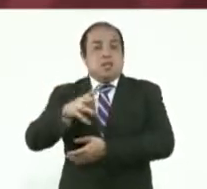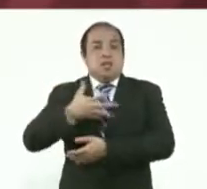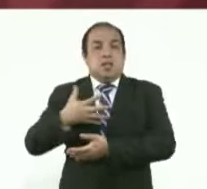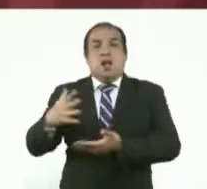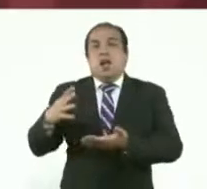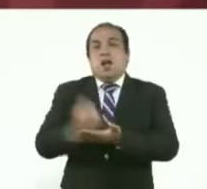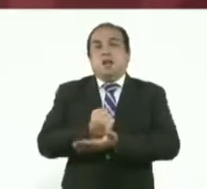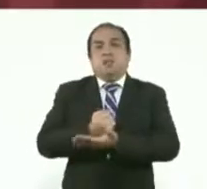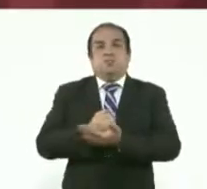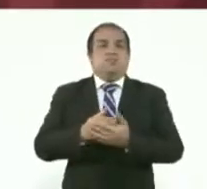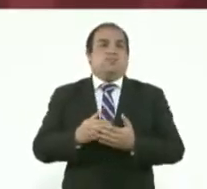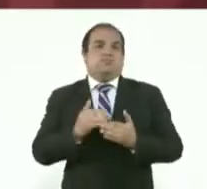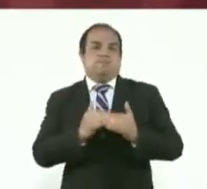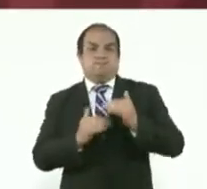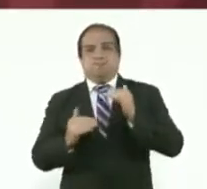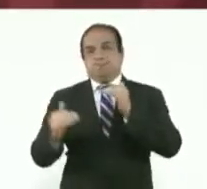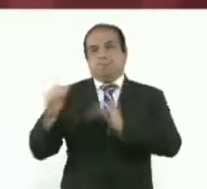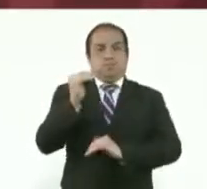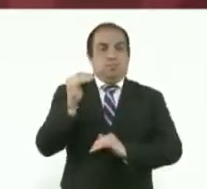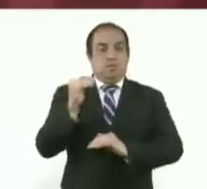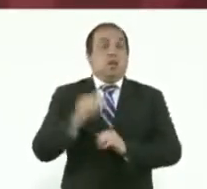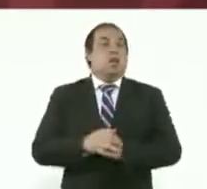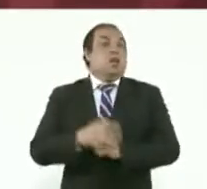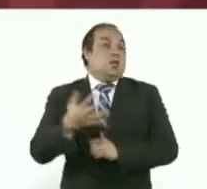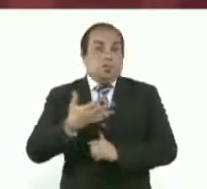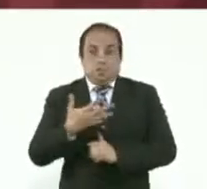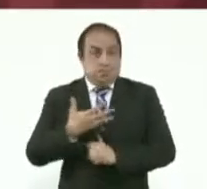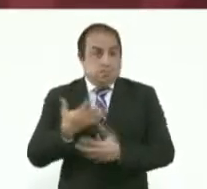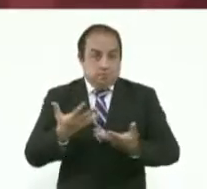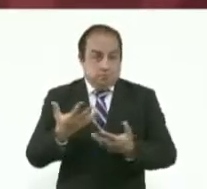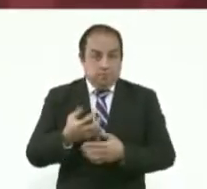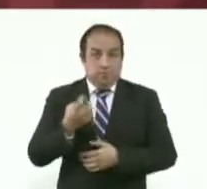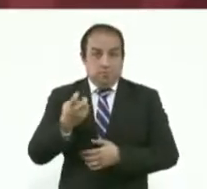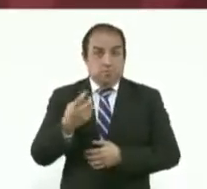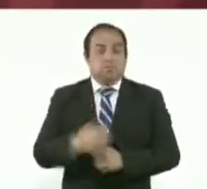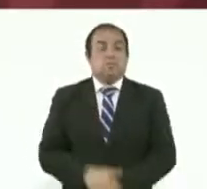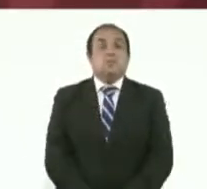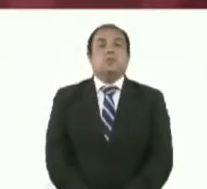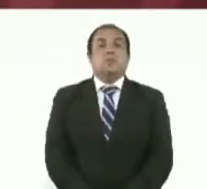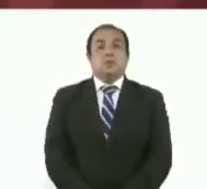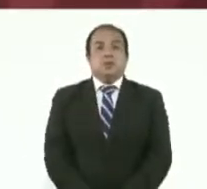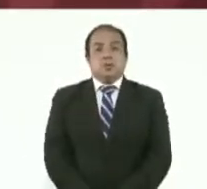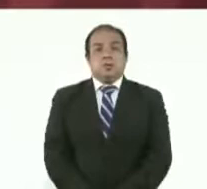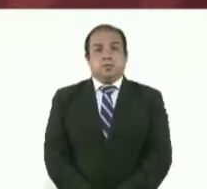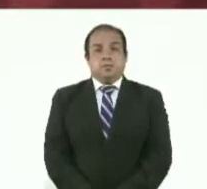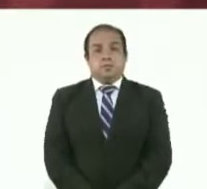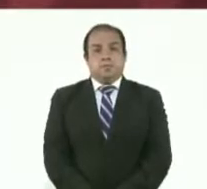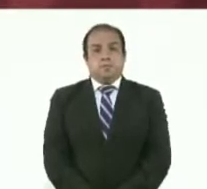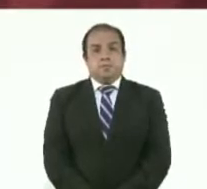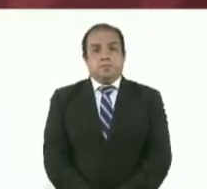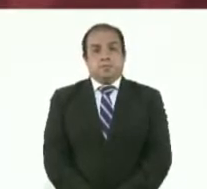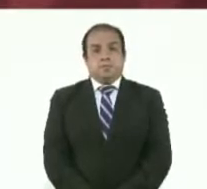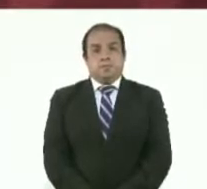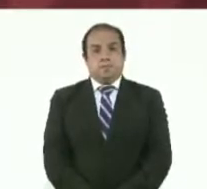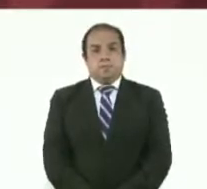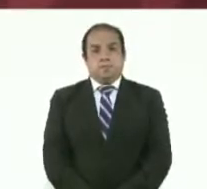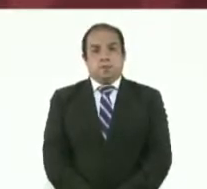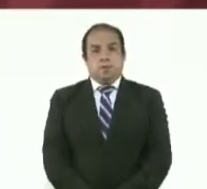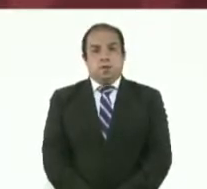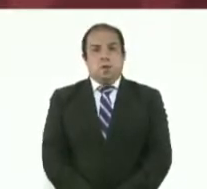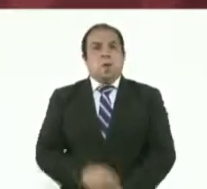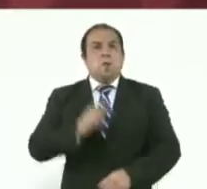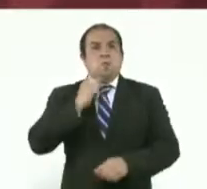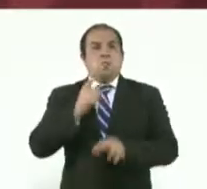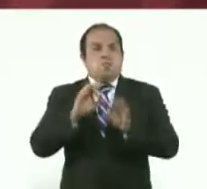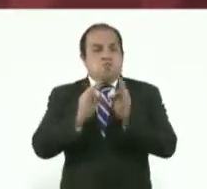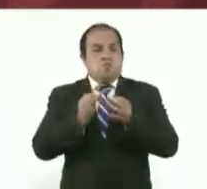ganancia desproporcionada y no tendría por qué ocurrir esta situación. Entonces, la mejor manera pues es que